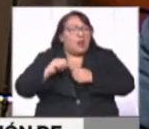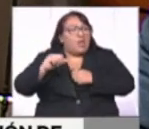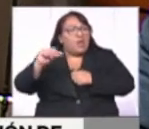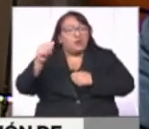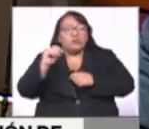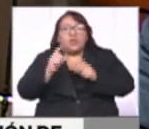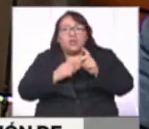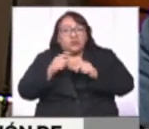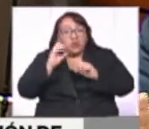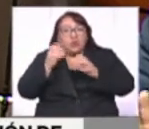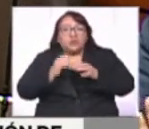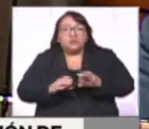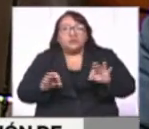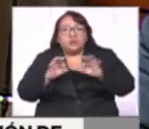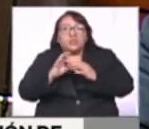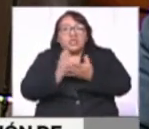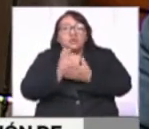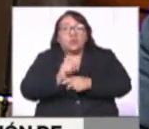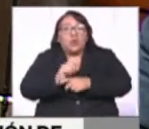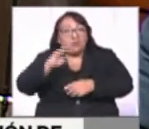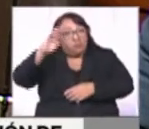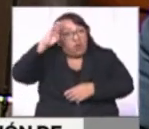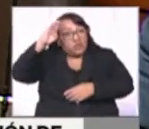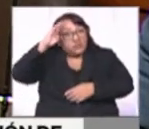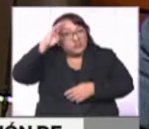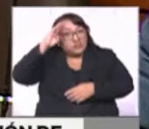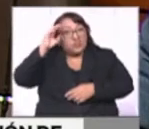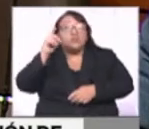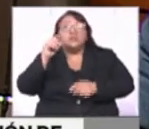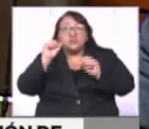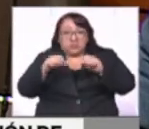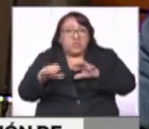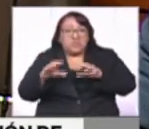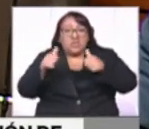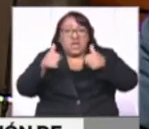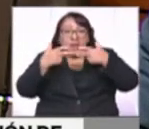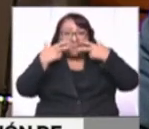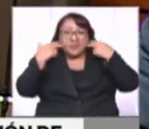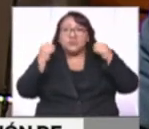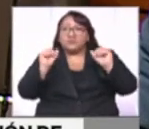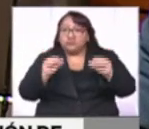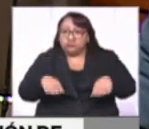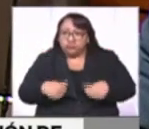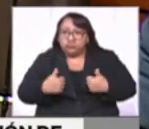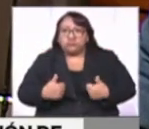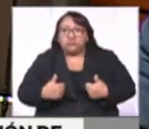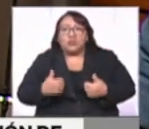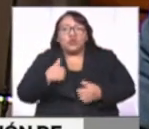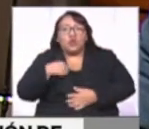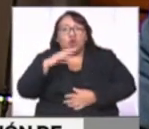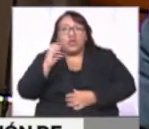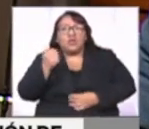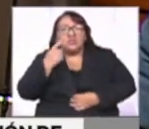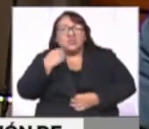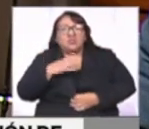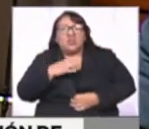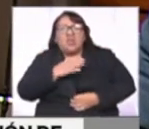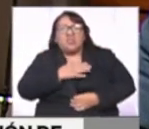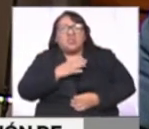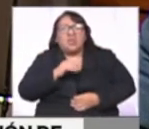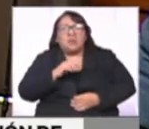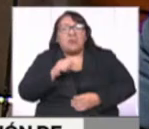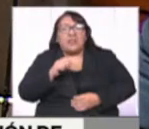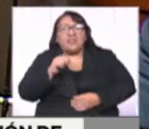muy importante que la Escuela de la Policía Nacional que funcione en Amazonas. Yo me acuerdo creo que en el señor, cuando estaba el señor